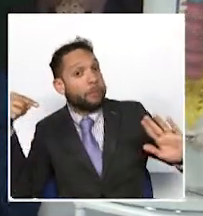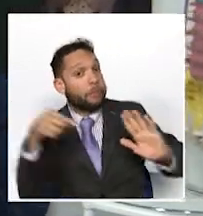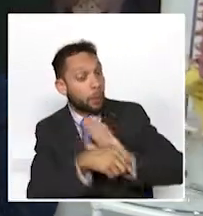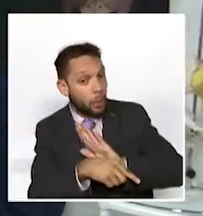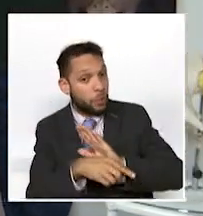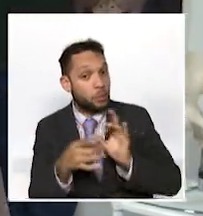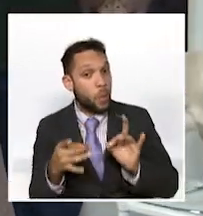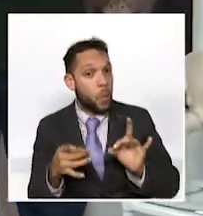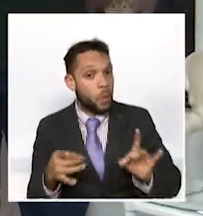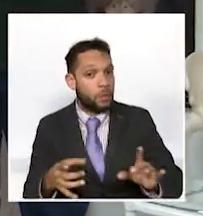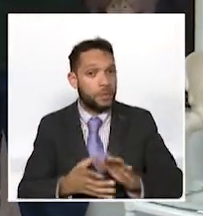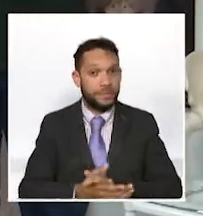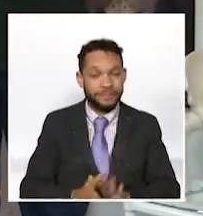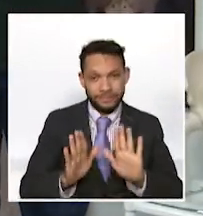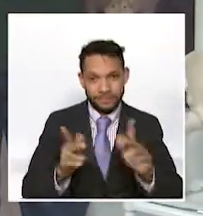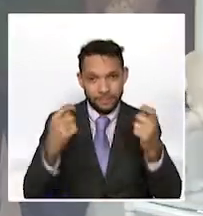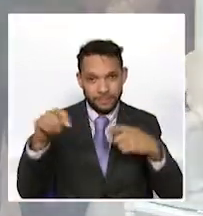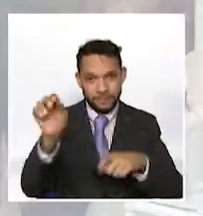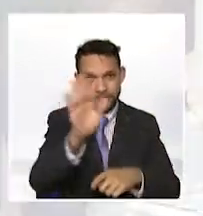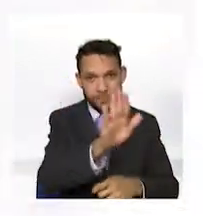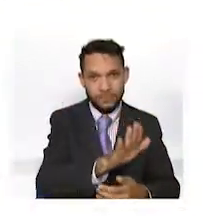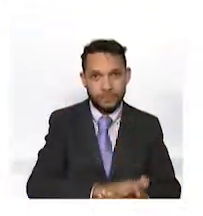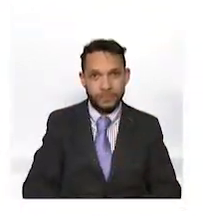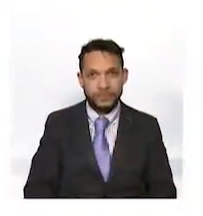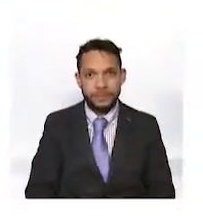dolor. Ya regresamos.